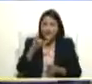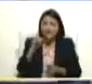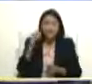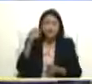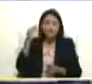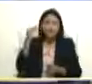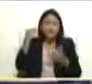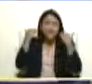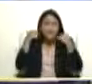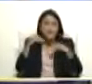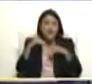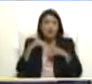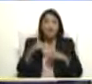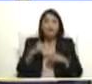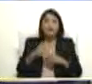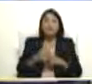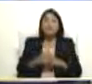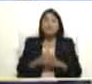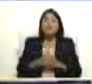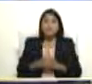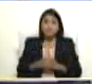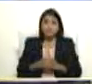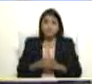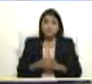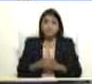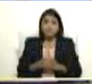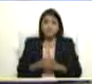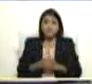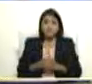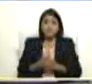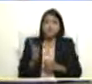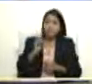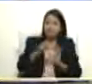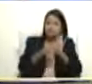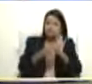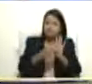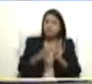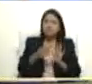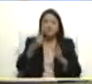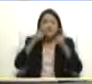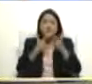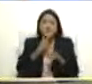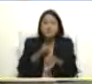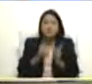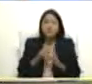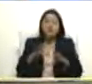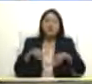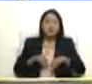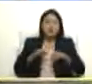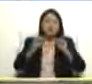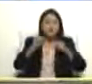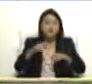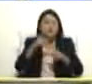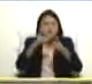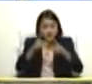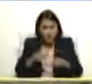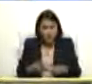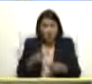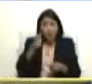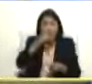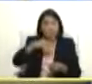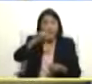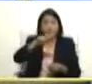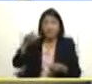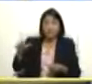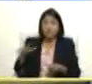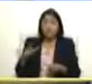Chávez salió a los segundos en cadena nacional diciendo: acepto la decisión del pueblo. Ha ganado el no, y